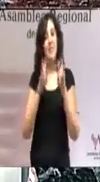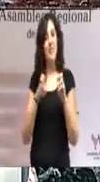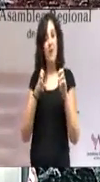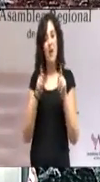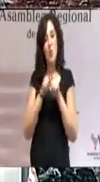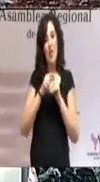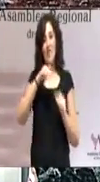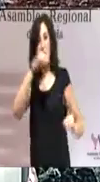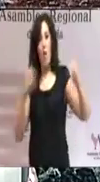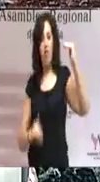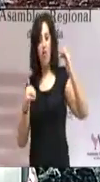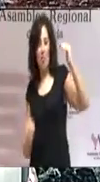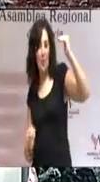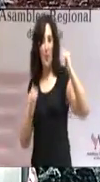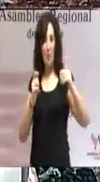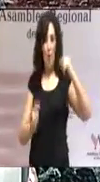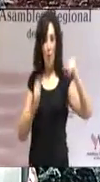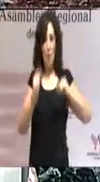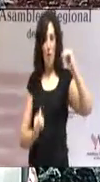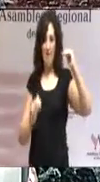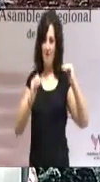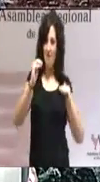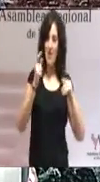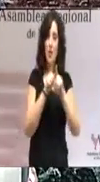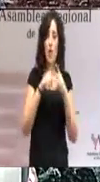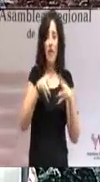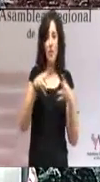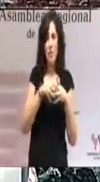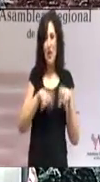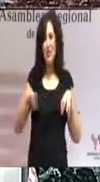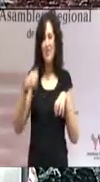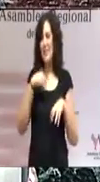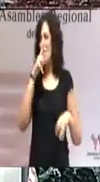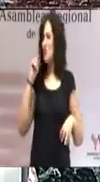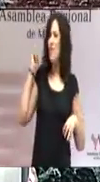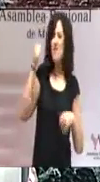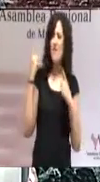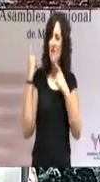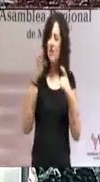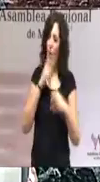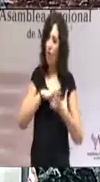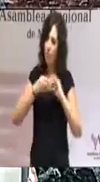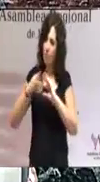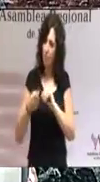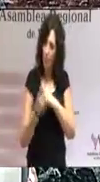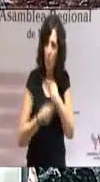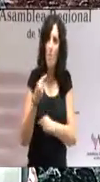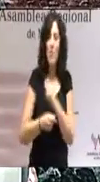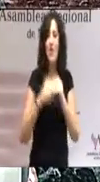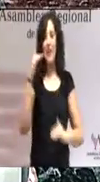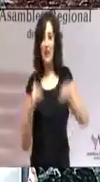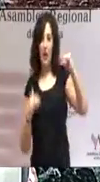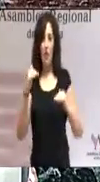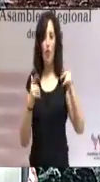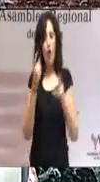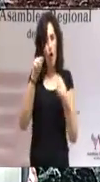de la desigualdad, se están poniendo en marcha infraestructuras que eran necesarias hace demasiados años, se están corrigiendo desequilibrios, se está